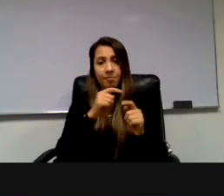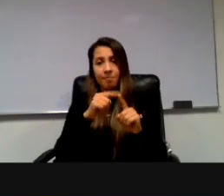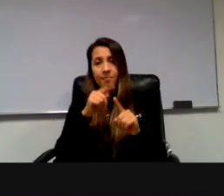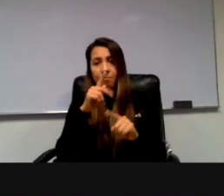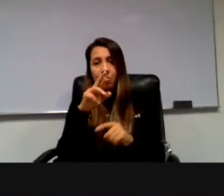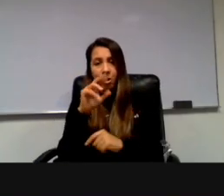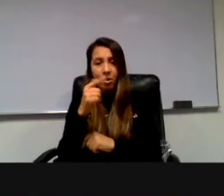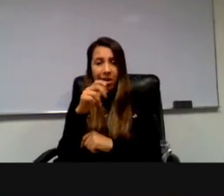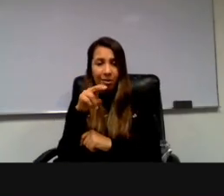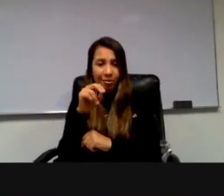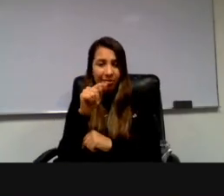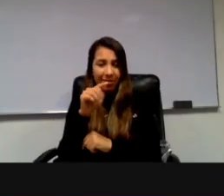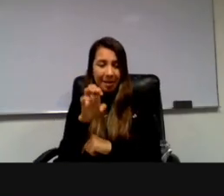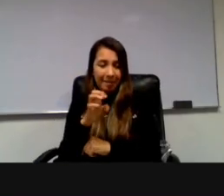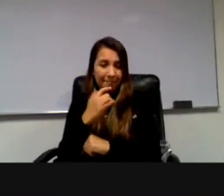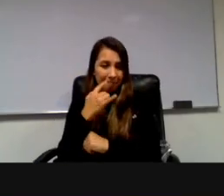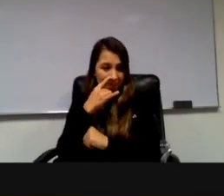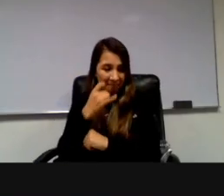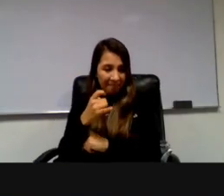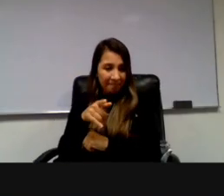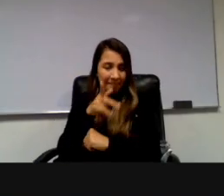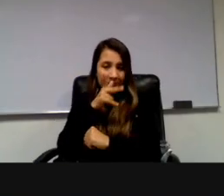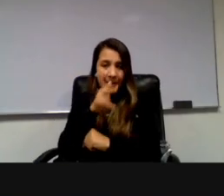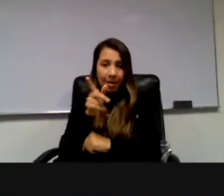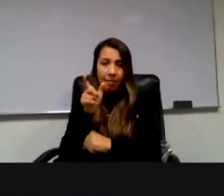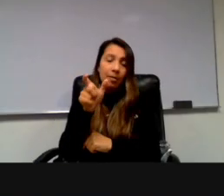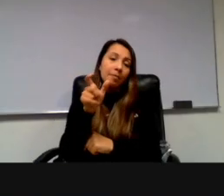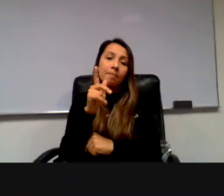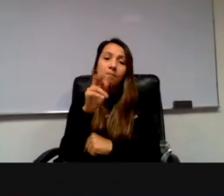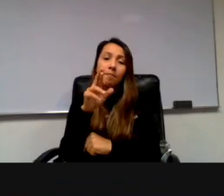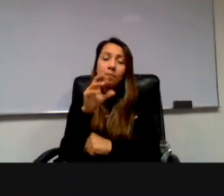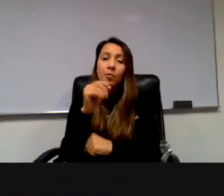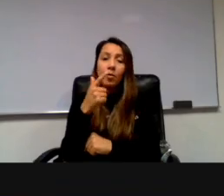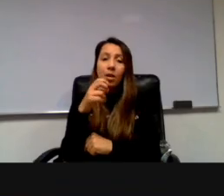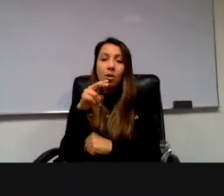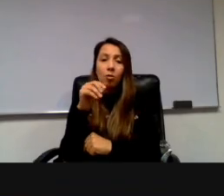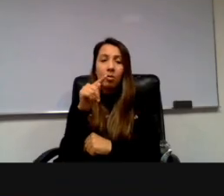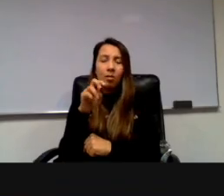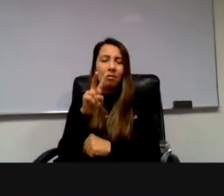¿no? El progenote, a los biólogos nos encanta